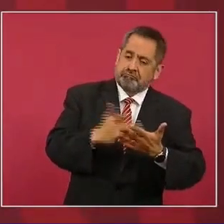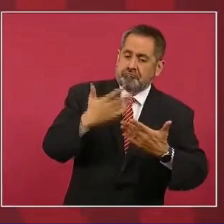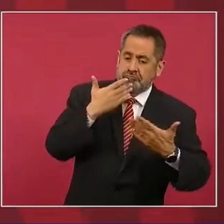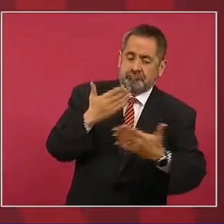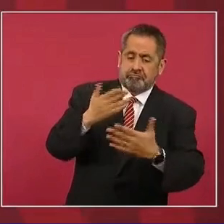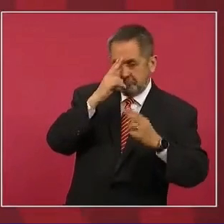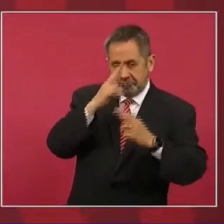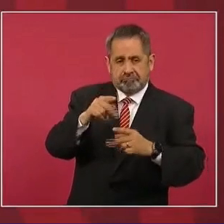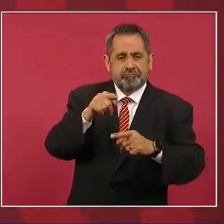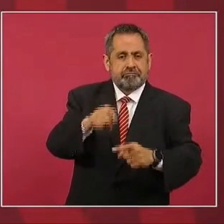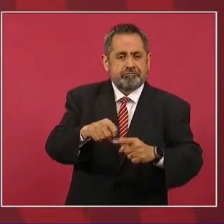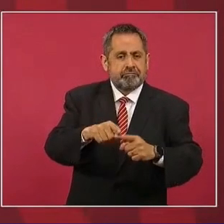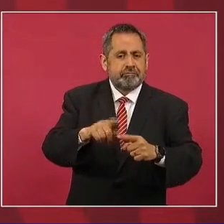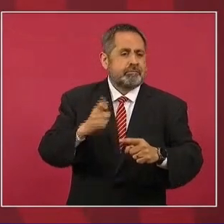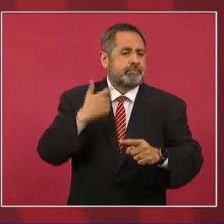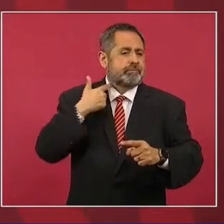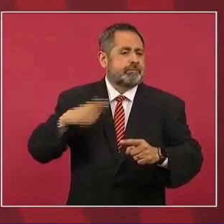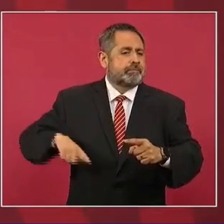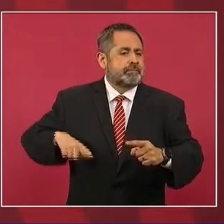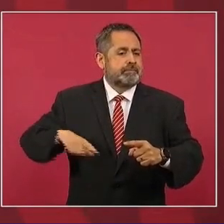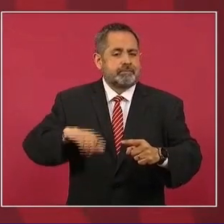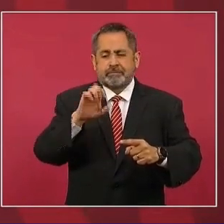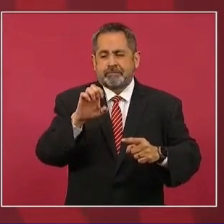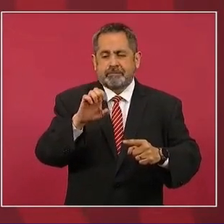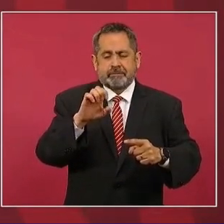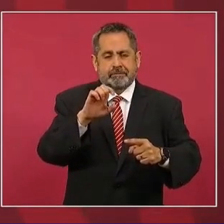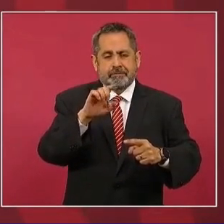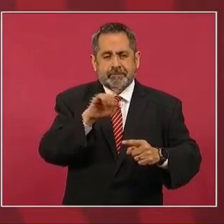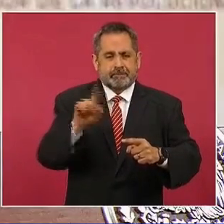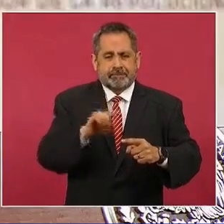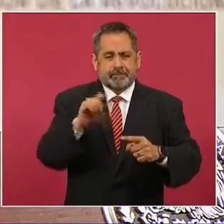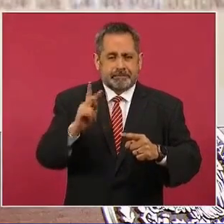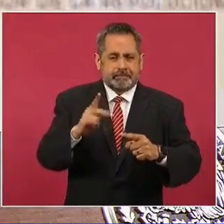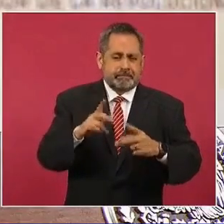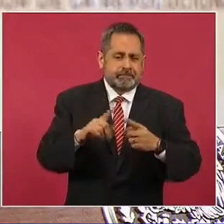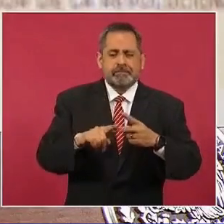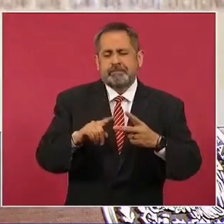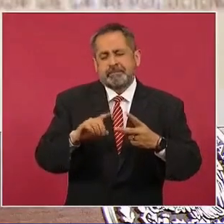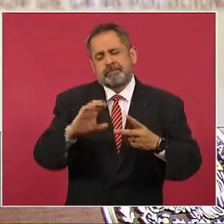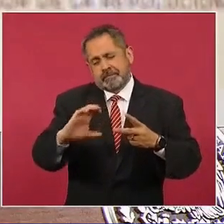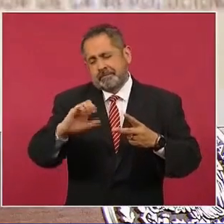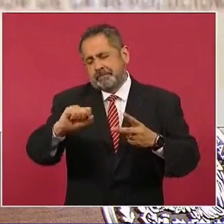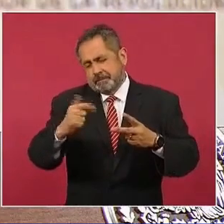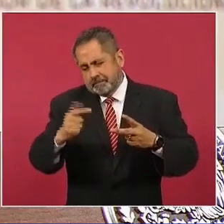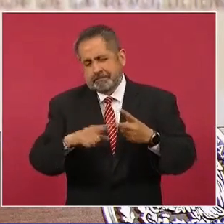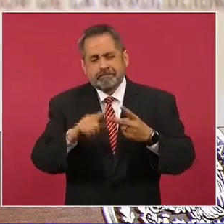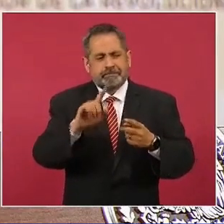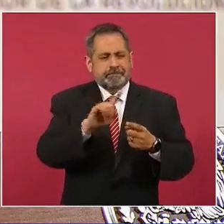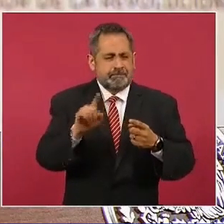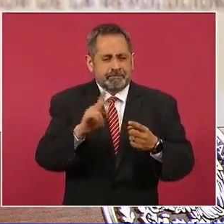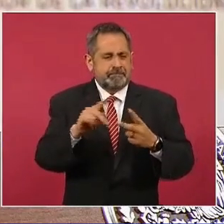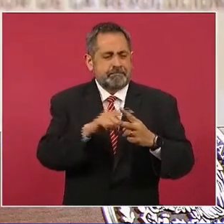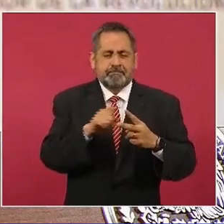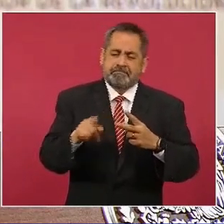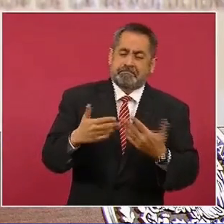bien del gobierno de Zedillo, de Salinas y de Zedillo.